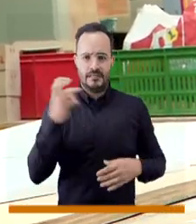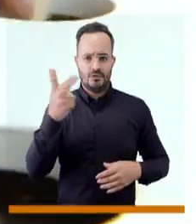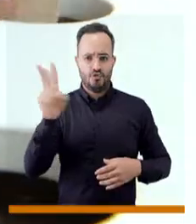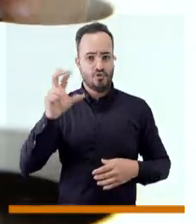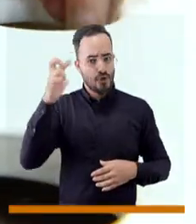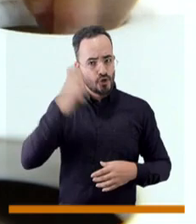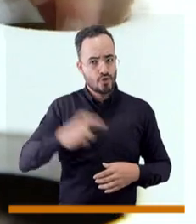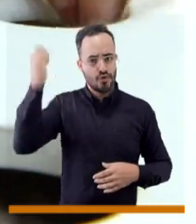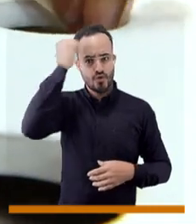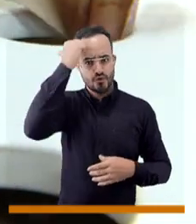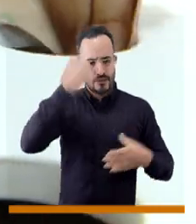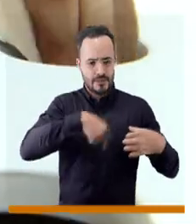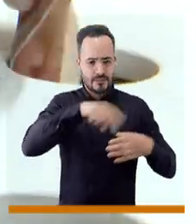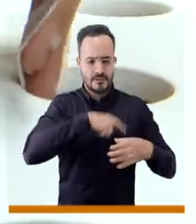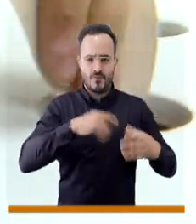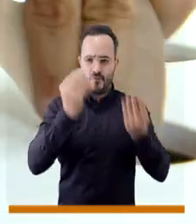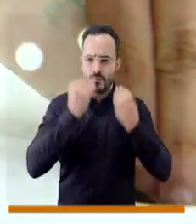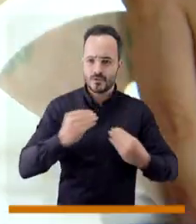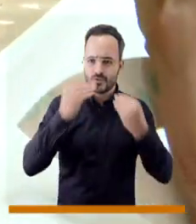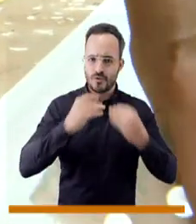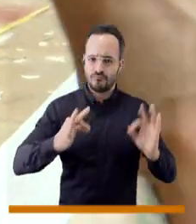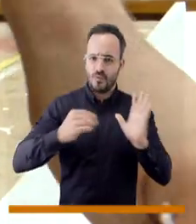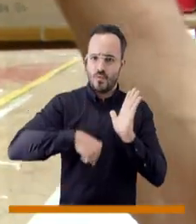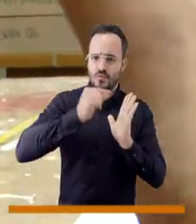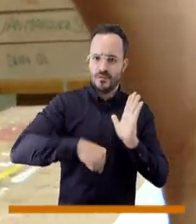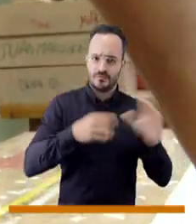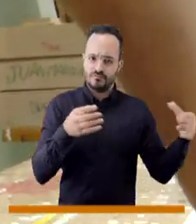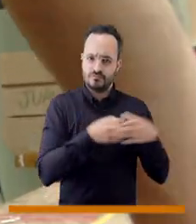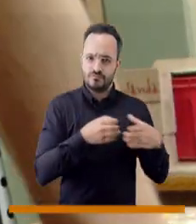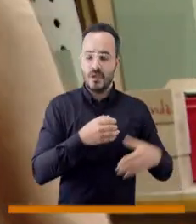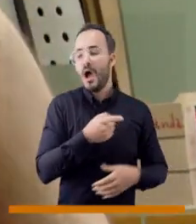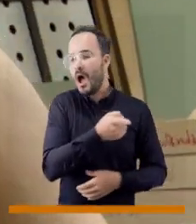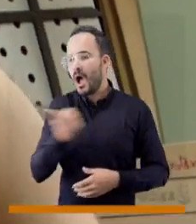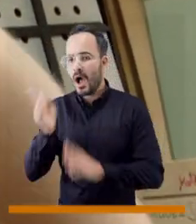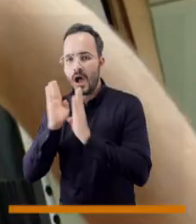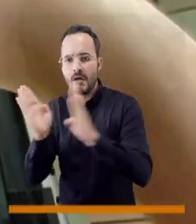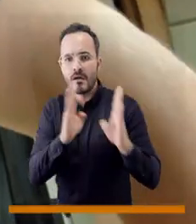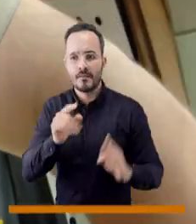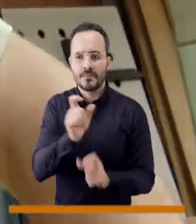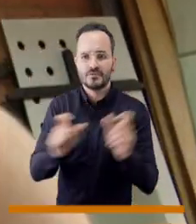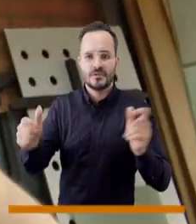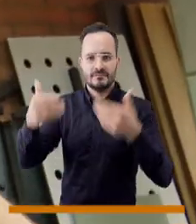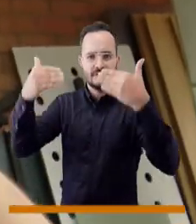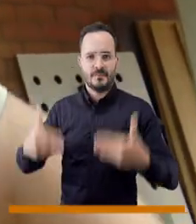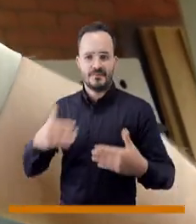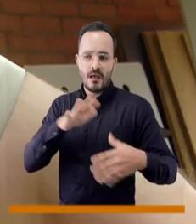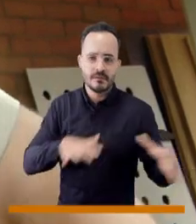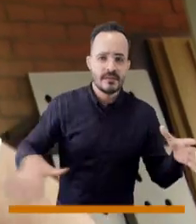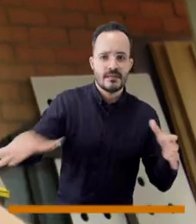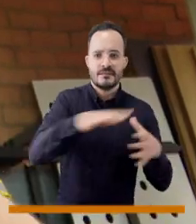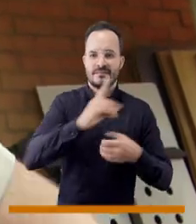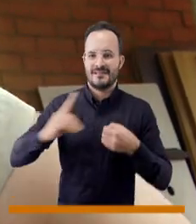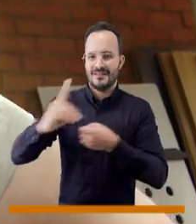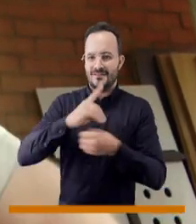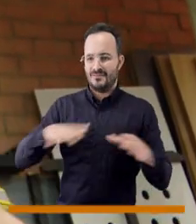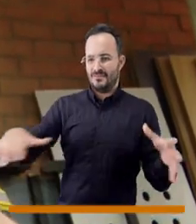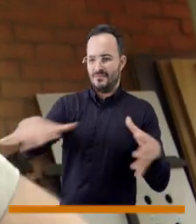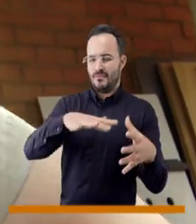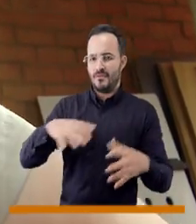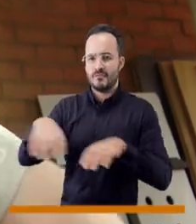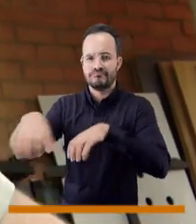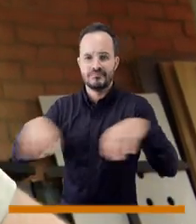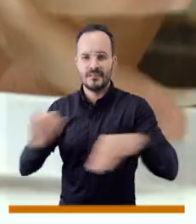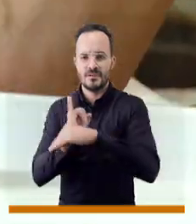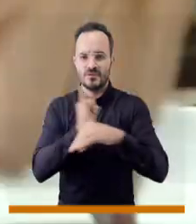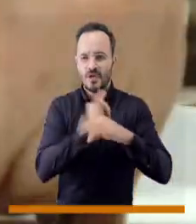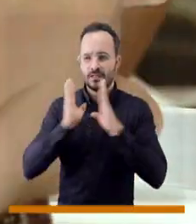formados, contratados para atender a las personas jóvenes con discapacidad en los planteles del distrito. Pero, ¿cuál